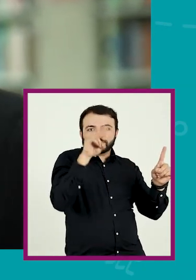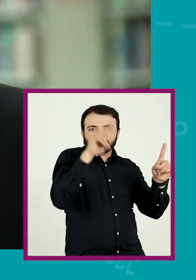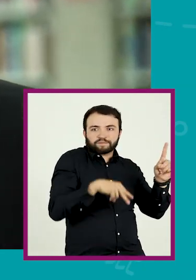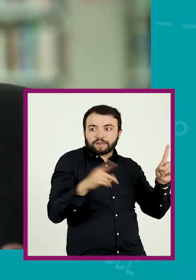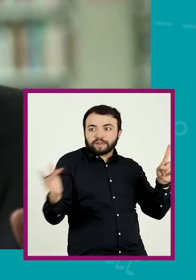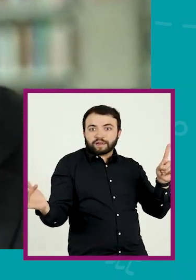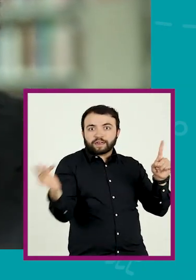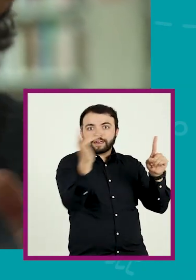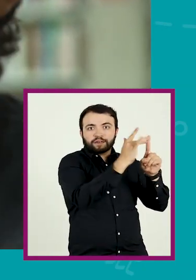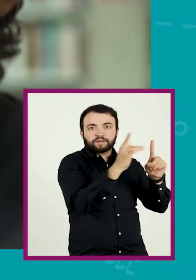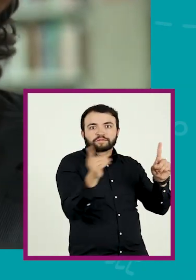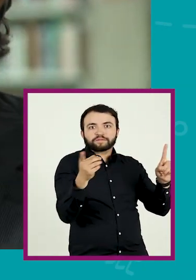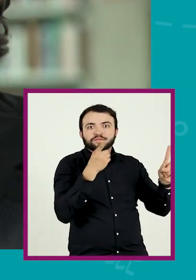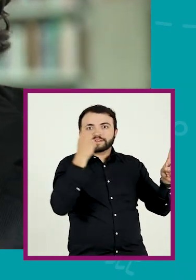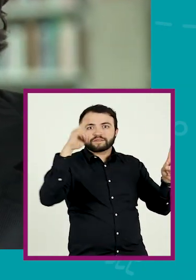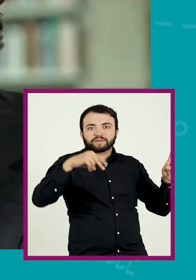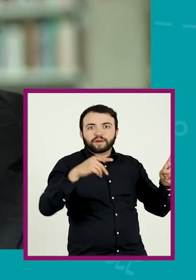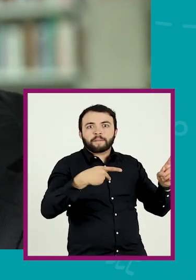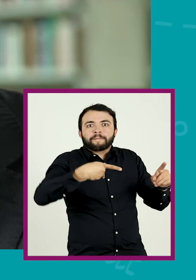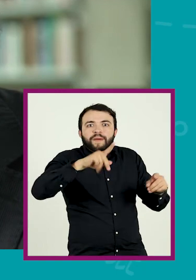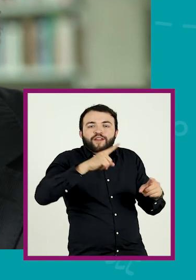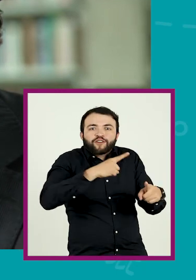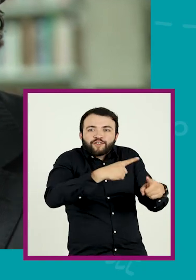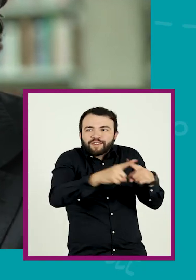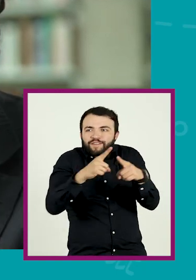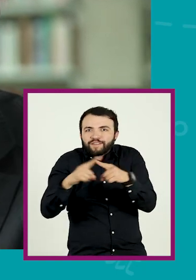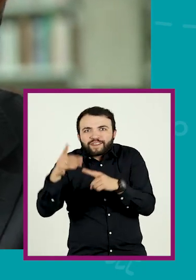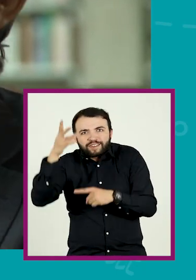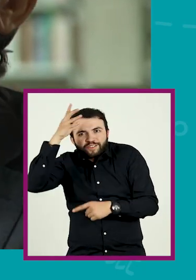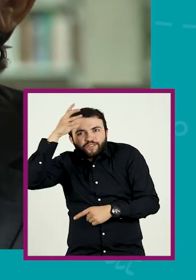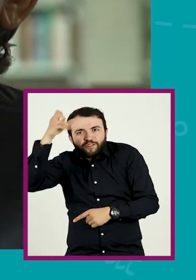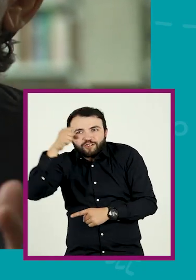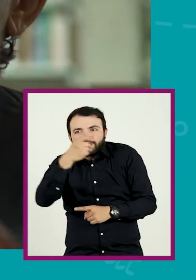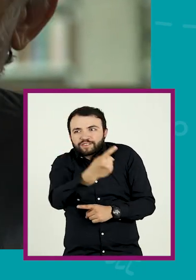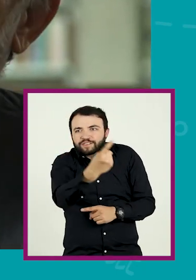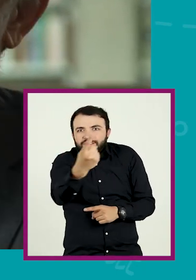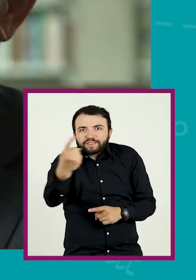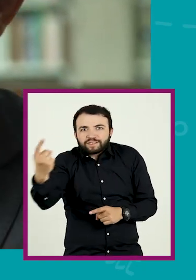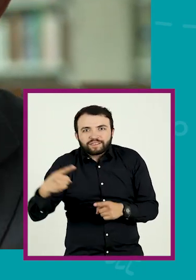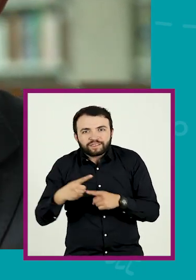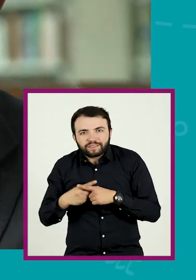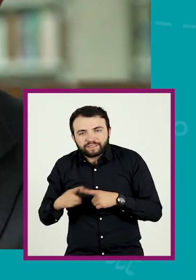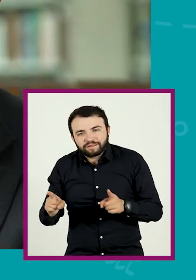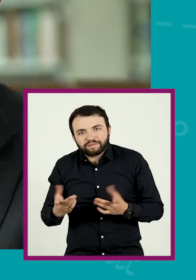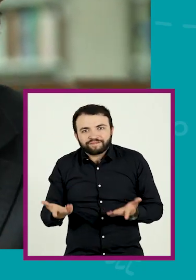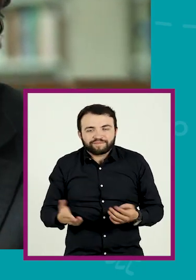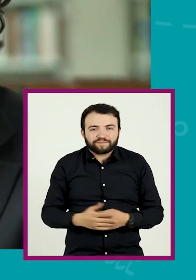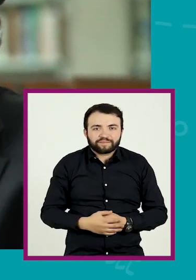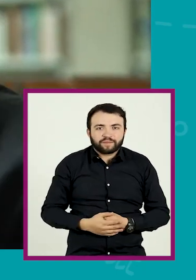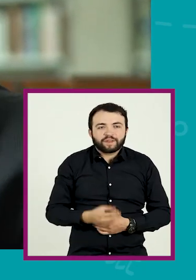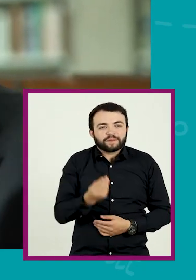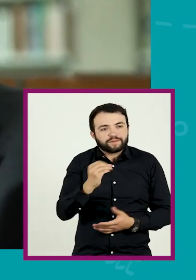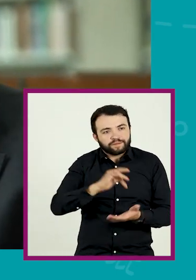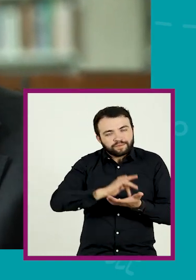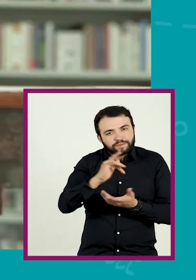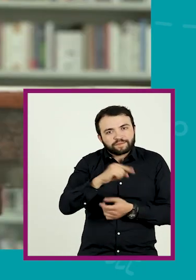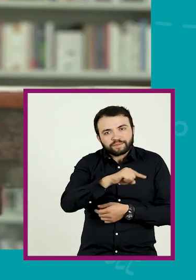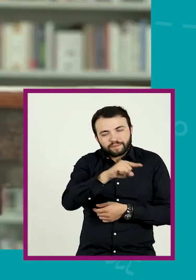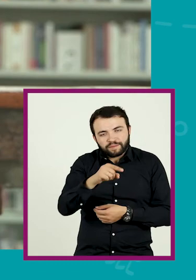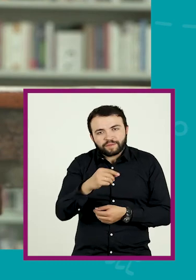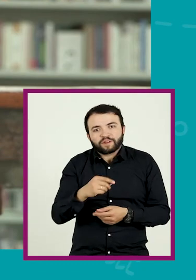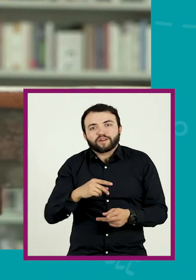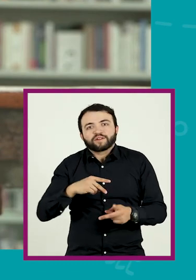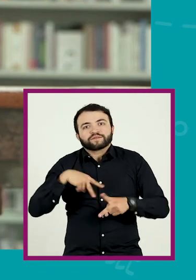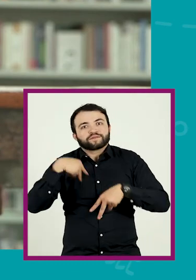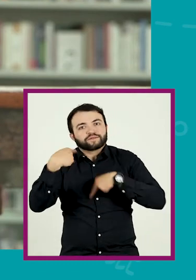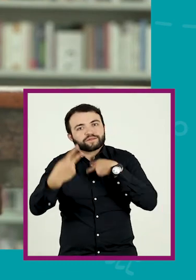además más en esta época en la que hemos perdido el contacto con ese mundo, ¿no? Te agradezco muchísimo. Al contrario,